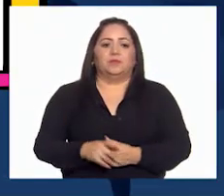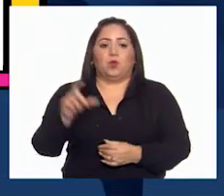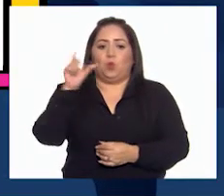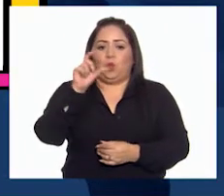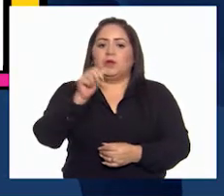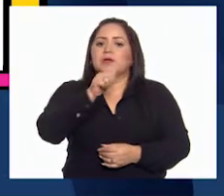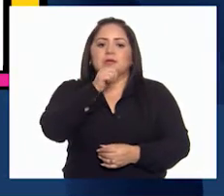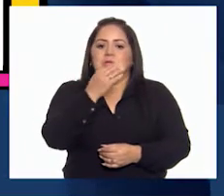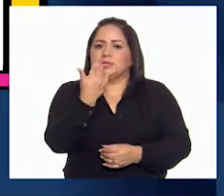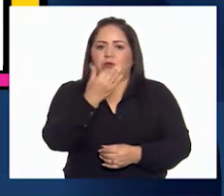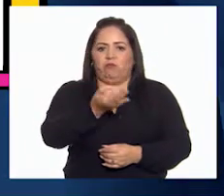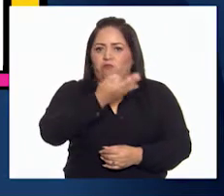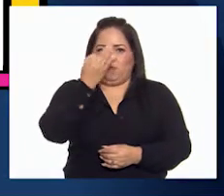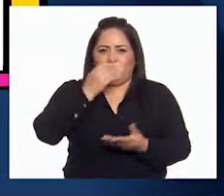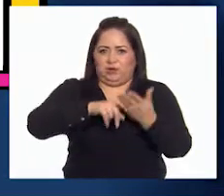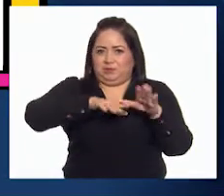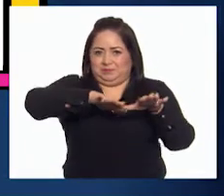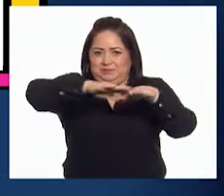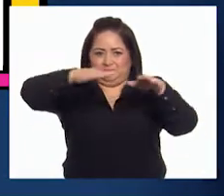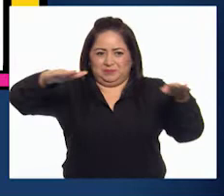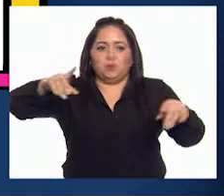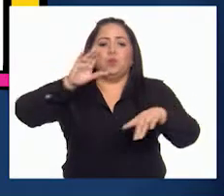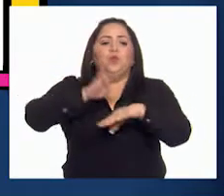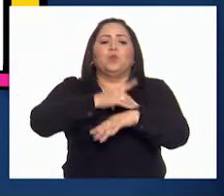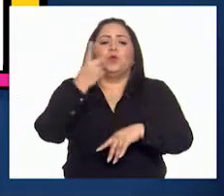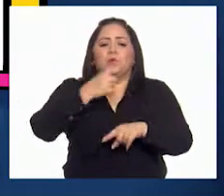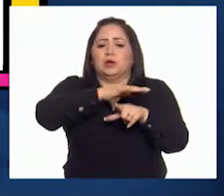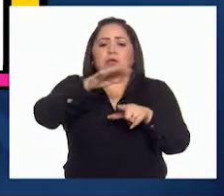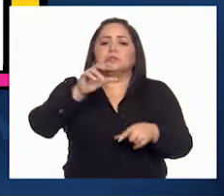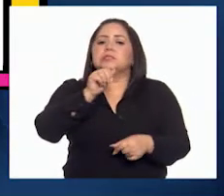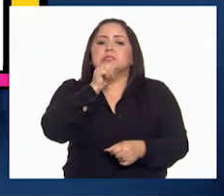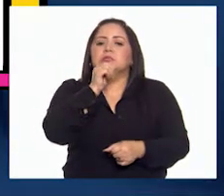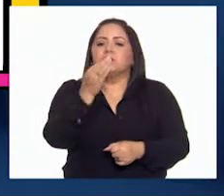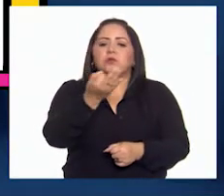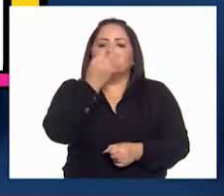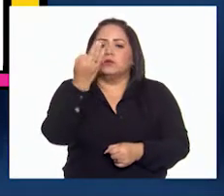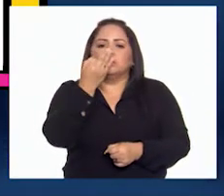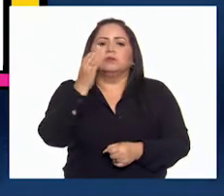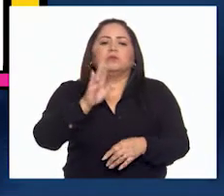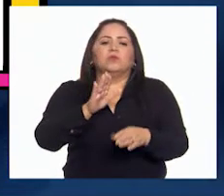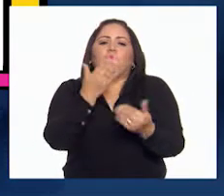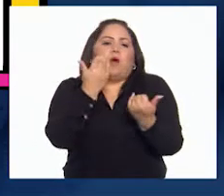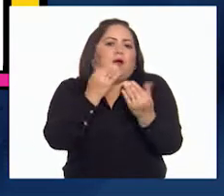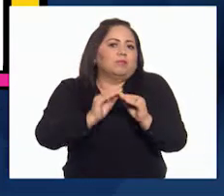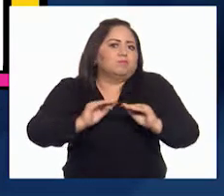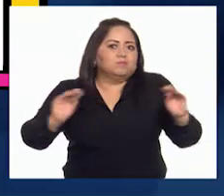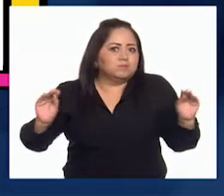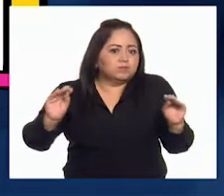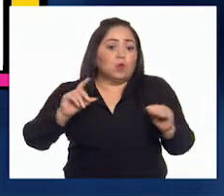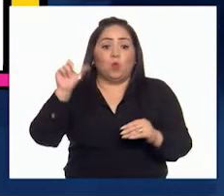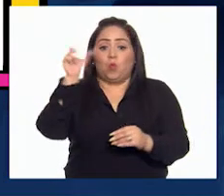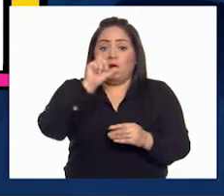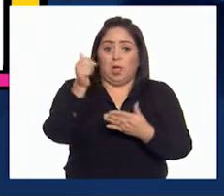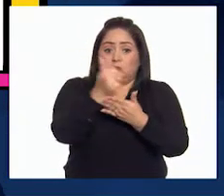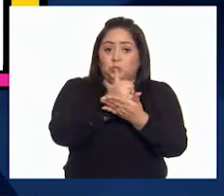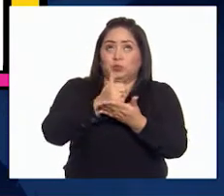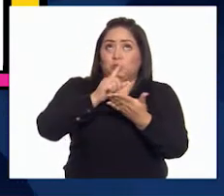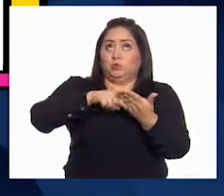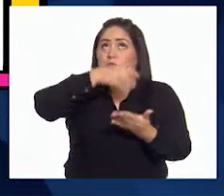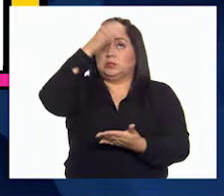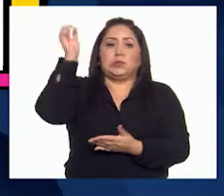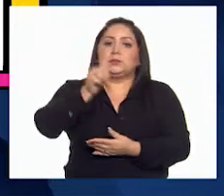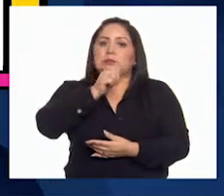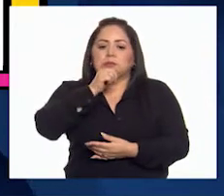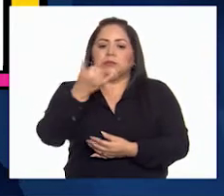Cuando aún no había flores en las sendas, porque las sendas no eran ni las flores estaban, cuando azul no era el